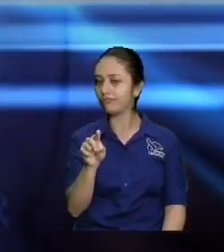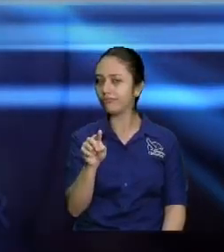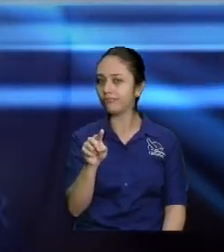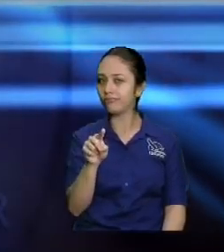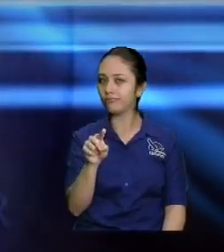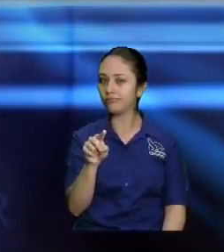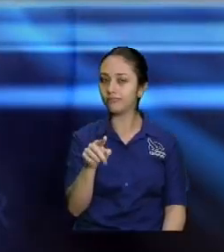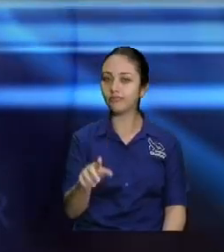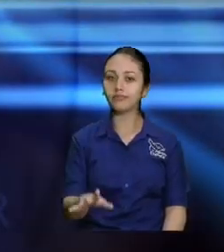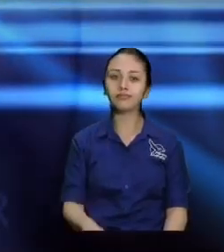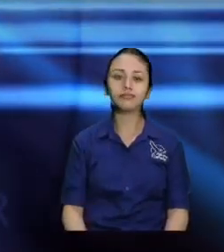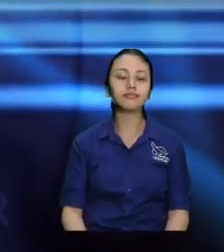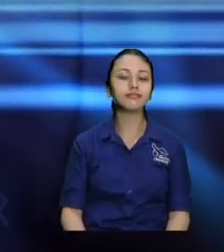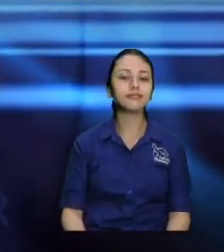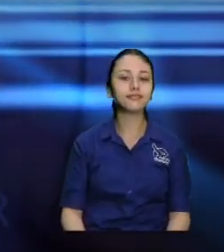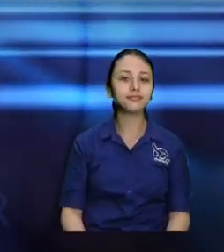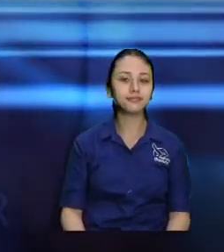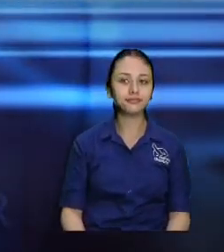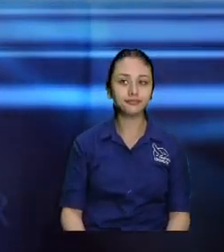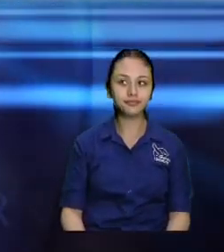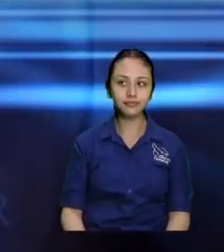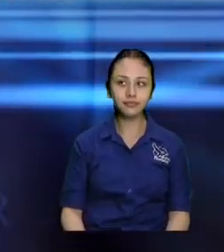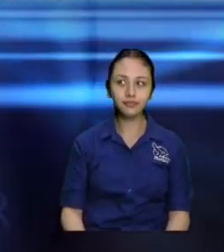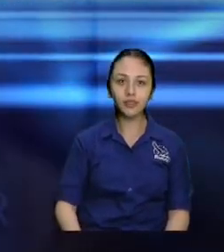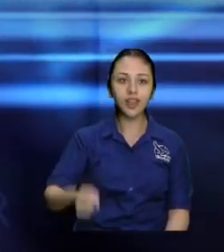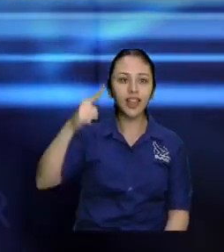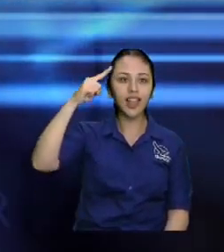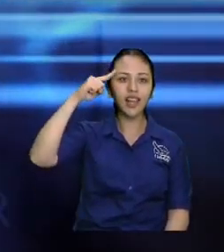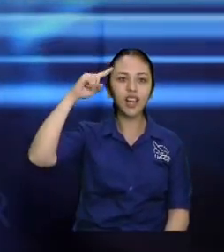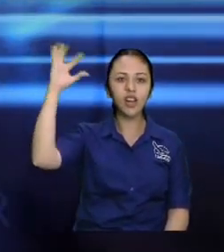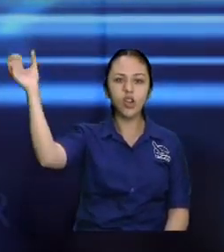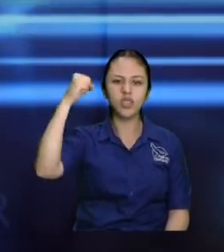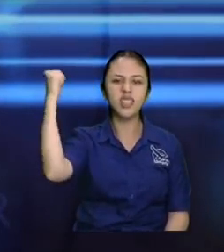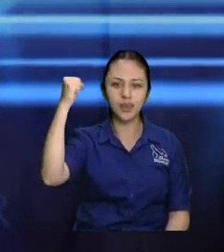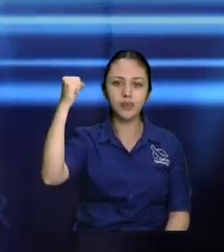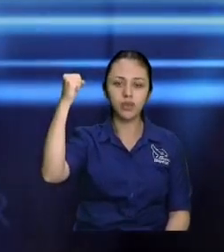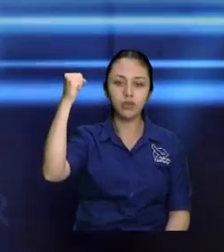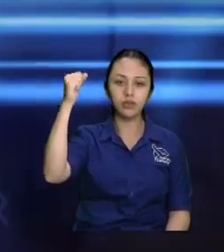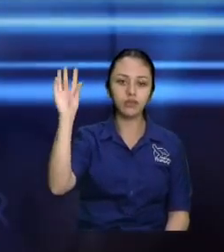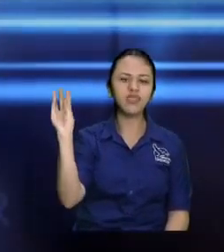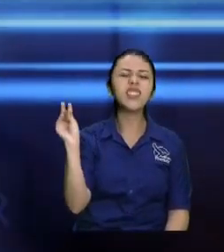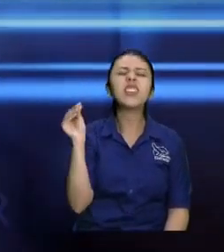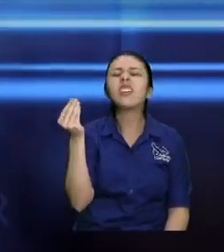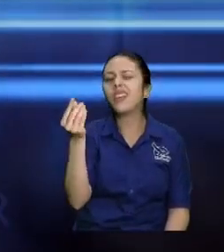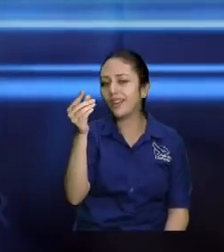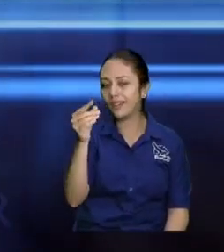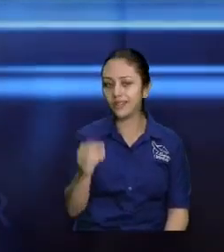Porque todos sabemos que es déspota, pero el concepto tal vez nos ayude un cachito más, ¿verdad? ¿Sí?